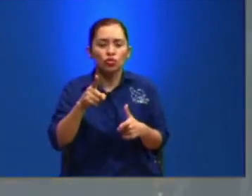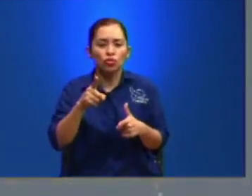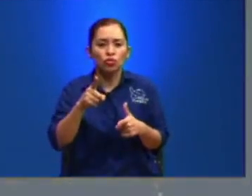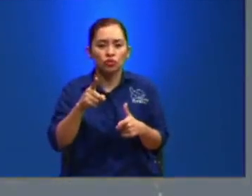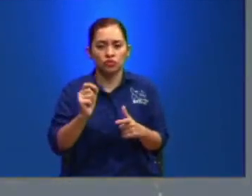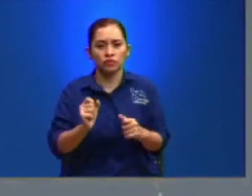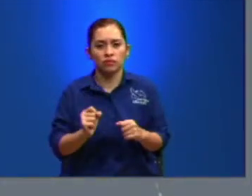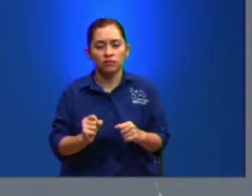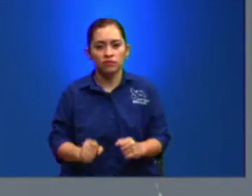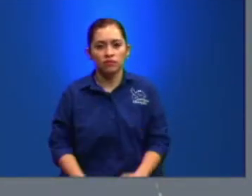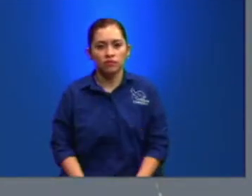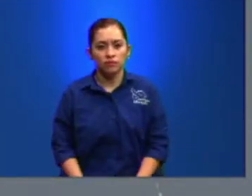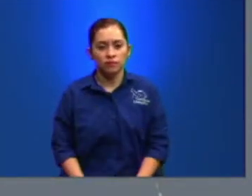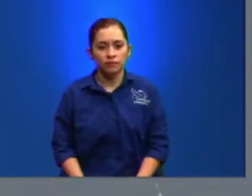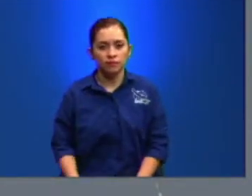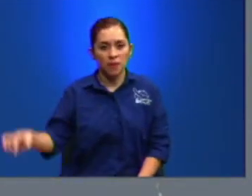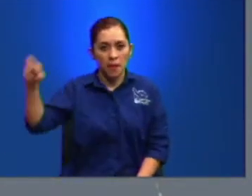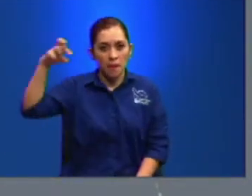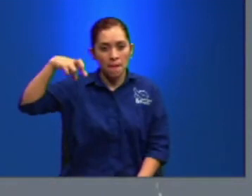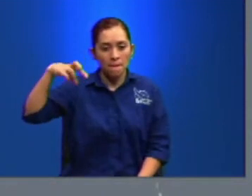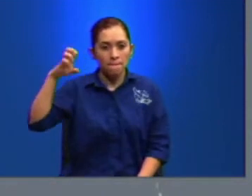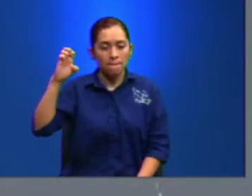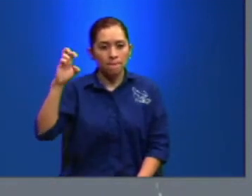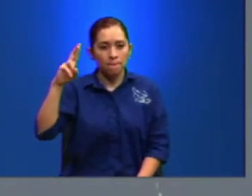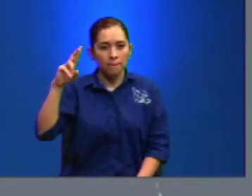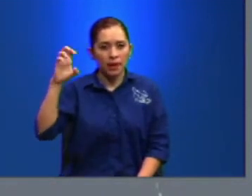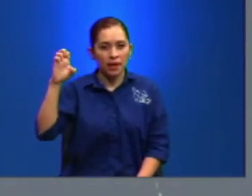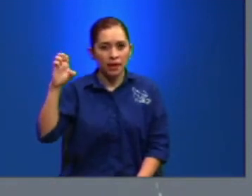y no está hablando de un hueso de apellido pérez